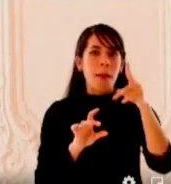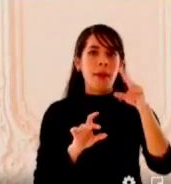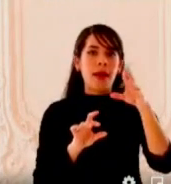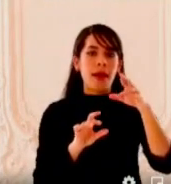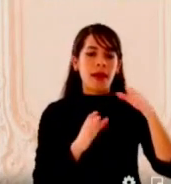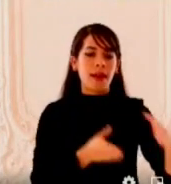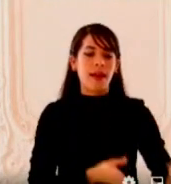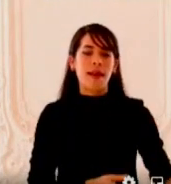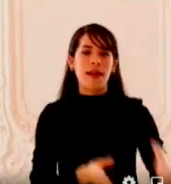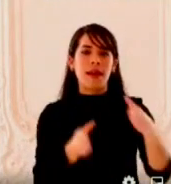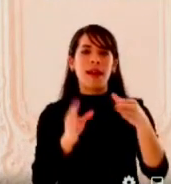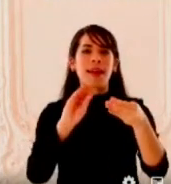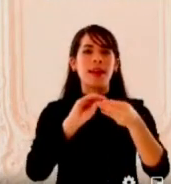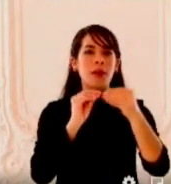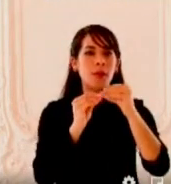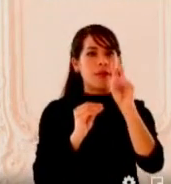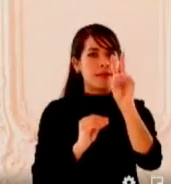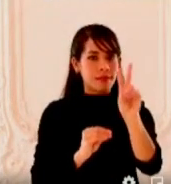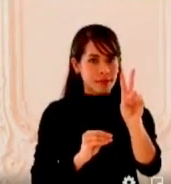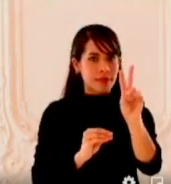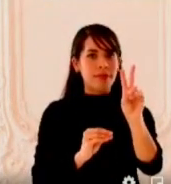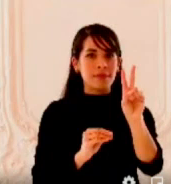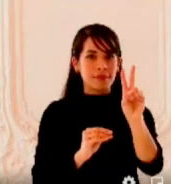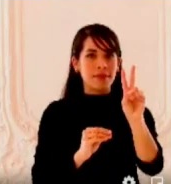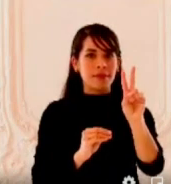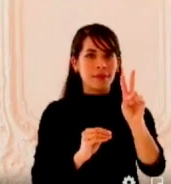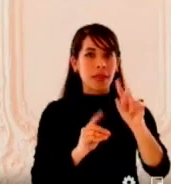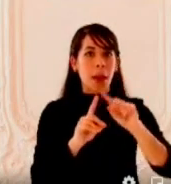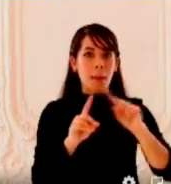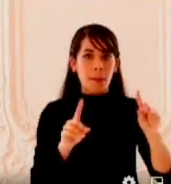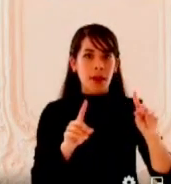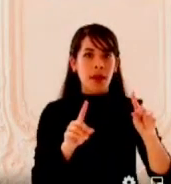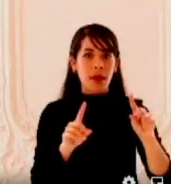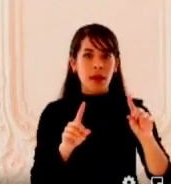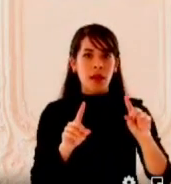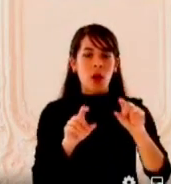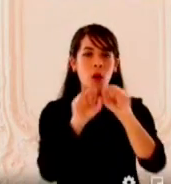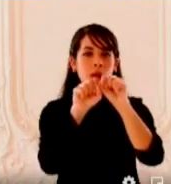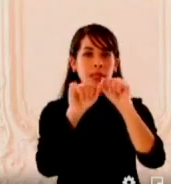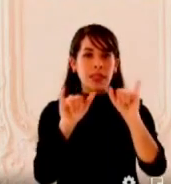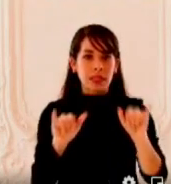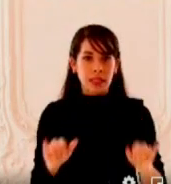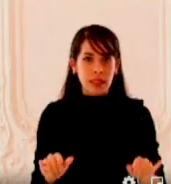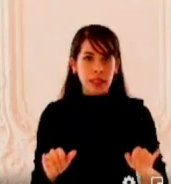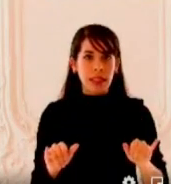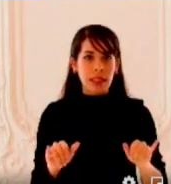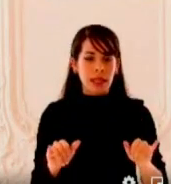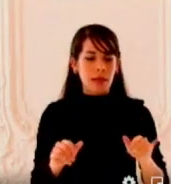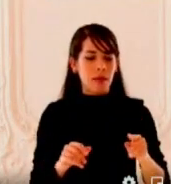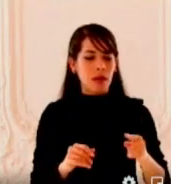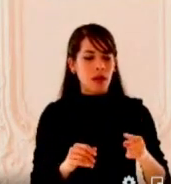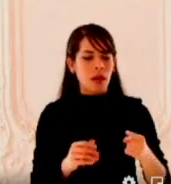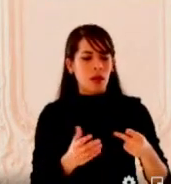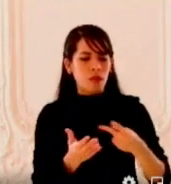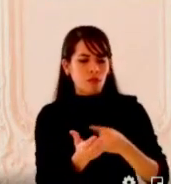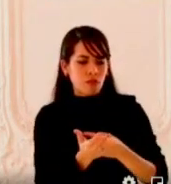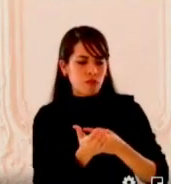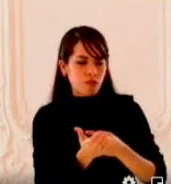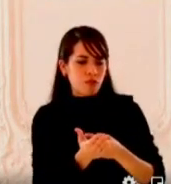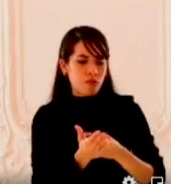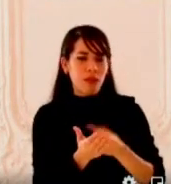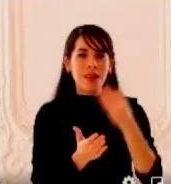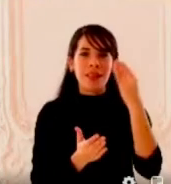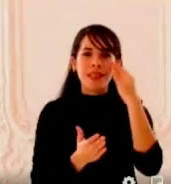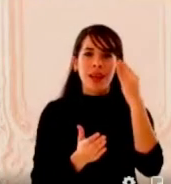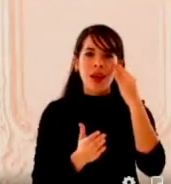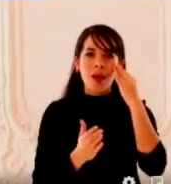PR-2. Y entonces, mediante un sistema de elevados parecido al que hay entre Ponce y Mayagüez,